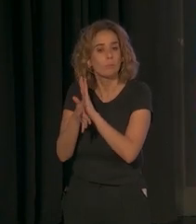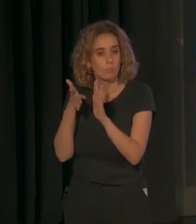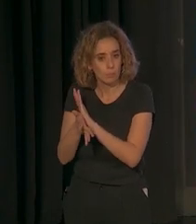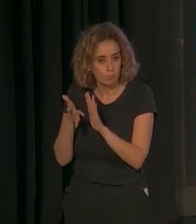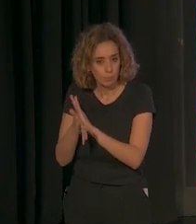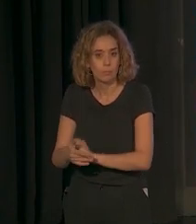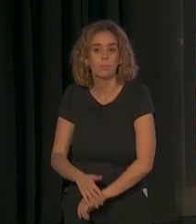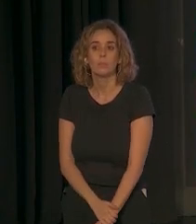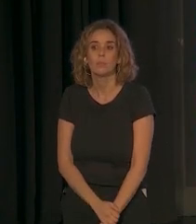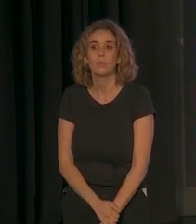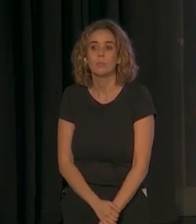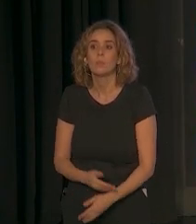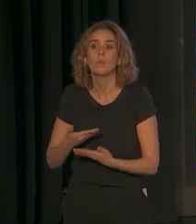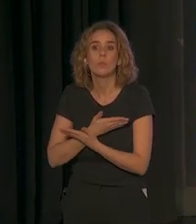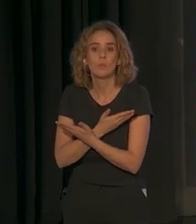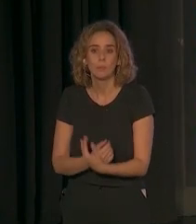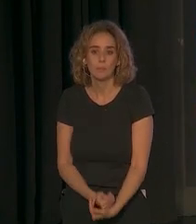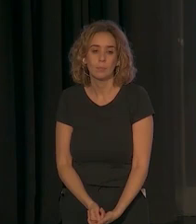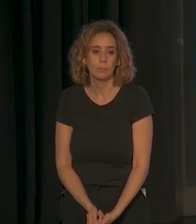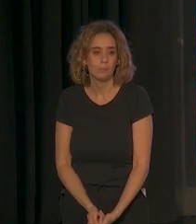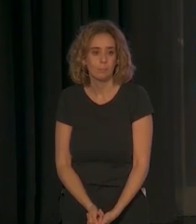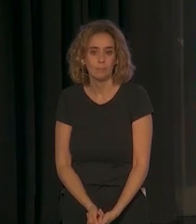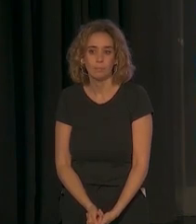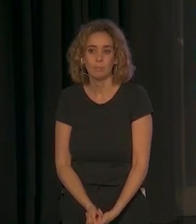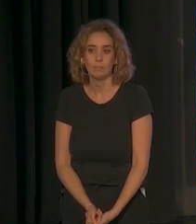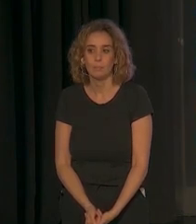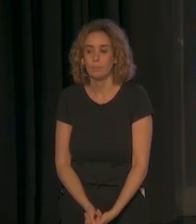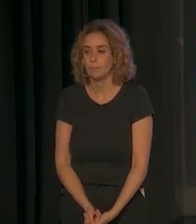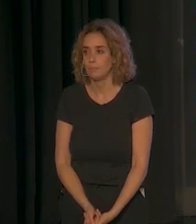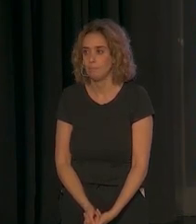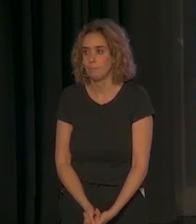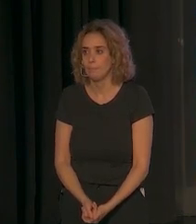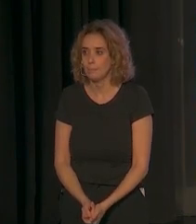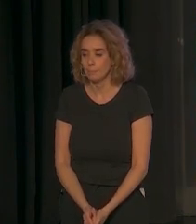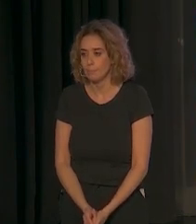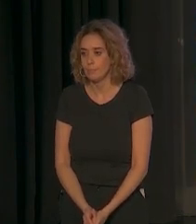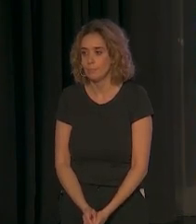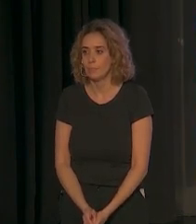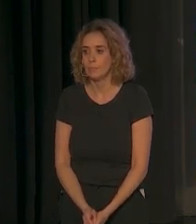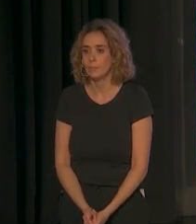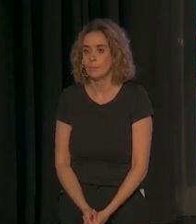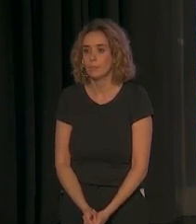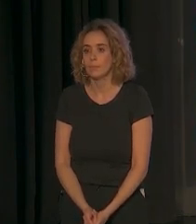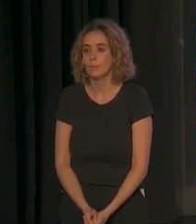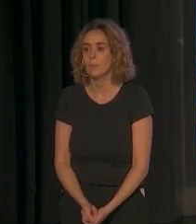her presentation and sharing with us experiences that go beyond our borders.